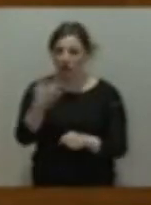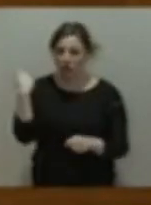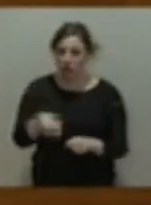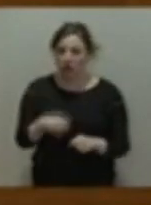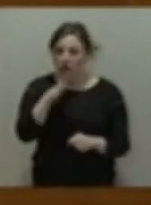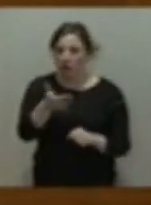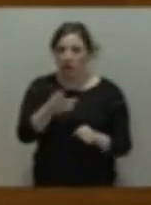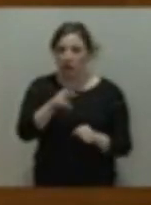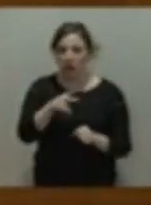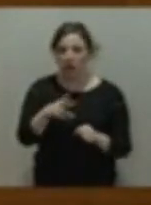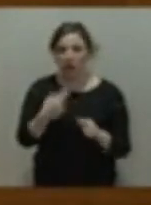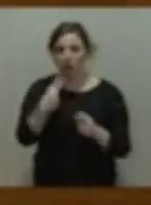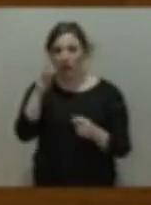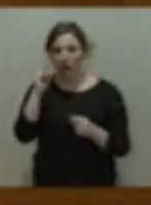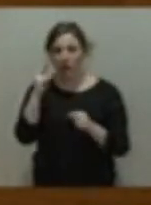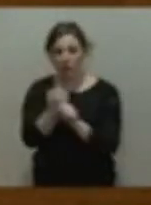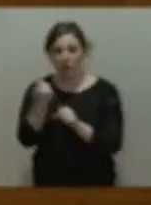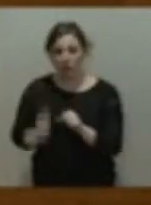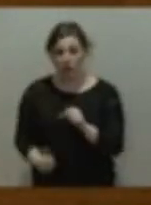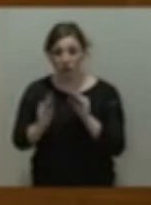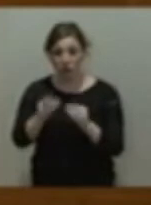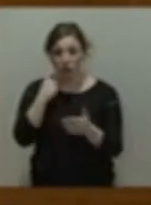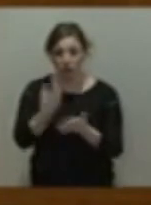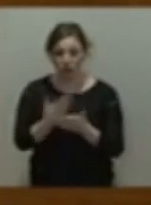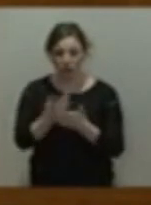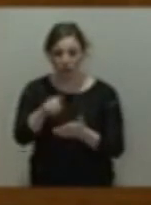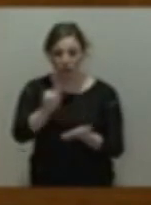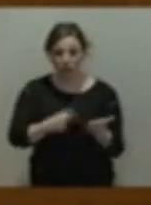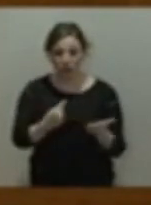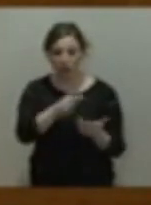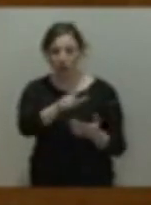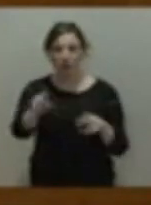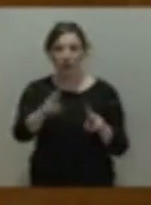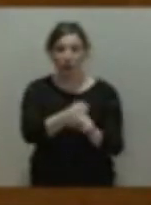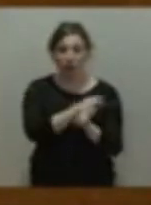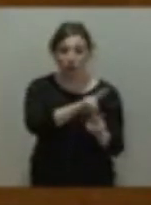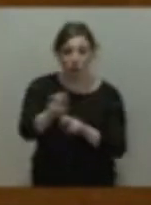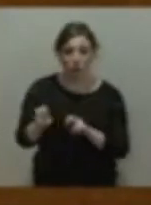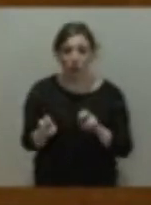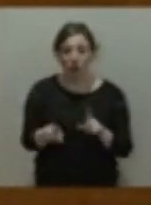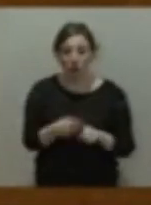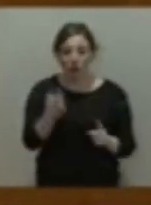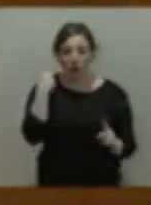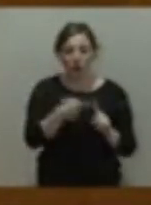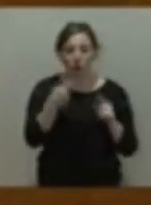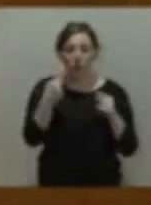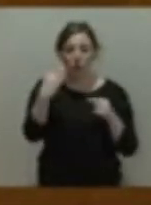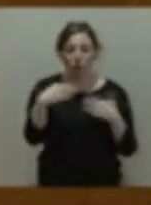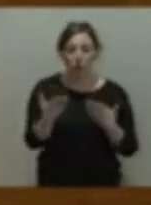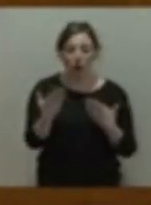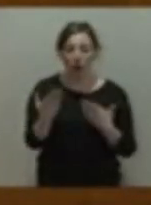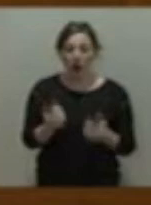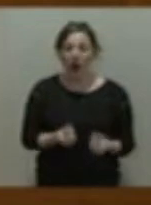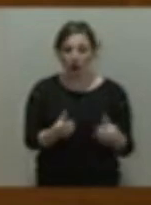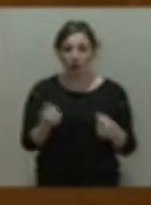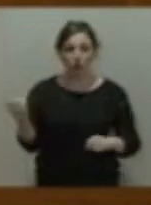un segundo plano su experiencia profesional contrastada y contratar a nuevos trabajadores con el único objetivo de ahorrar costes,